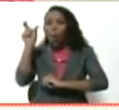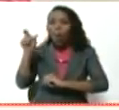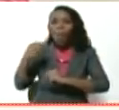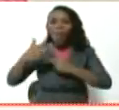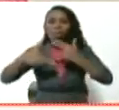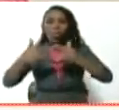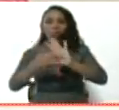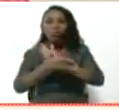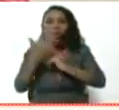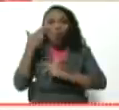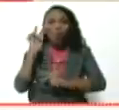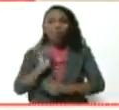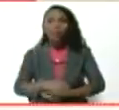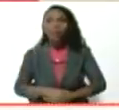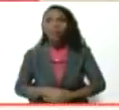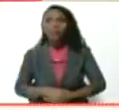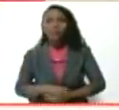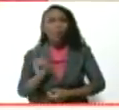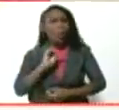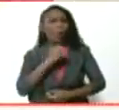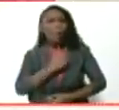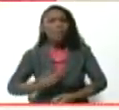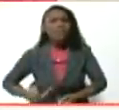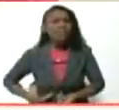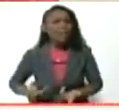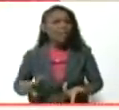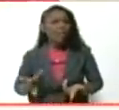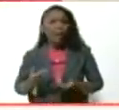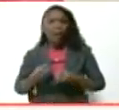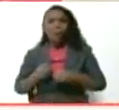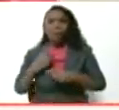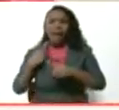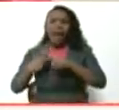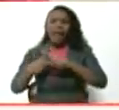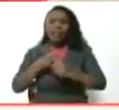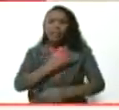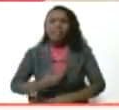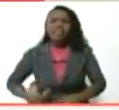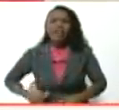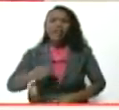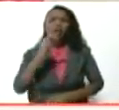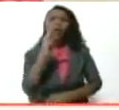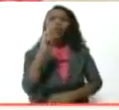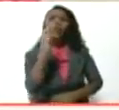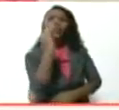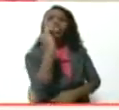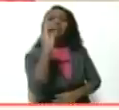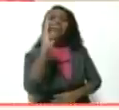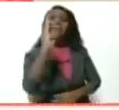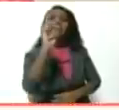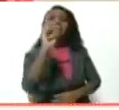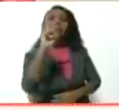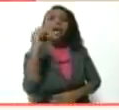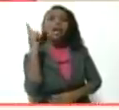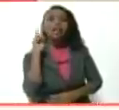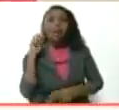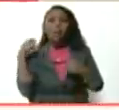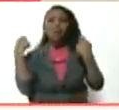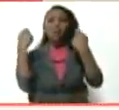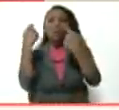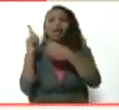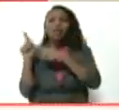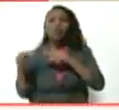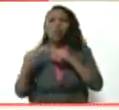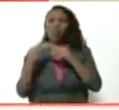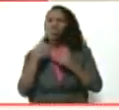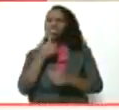Reconocido. O que el presidente, expresidente Uribe, sea el promotor de esos encuentros. ¿Quién dice